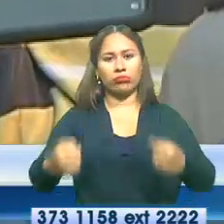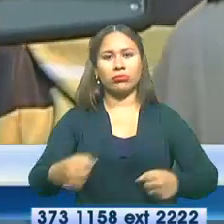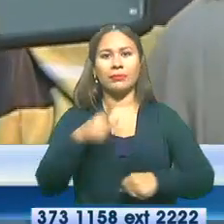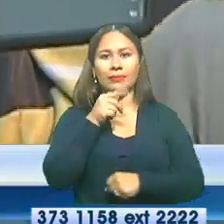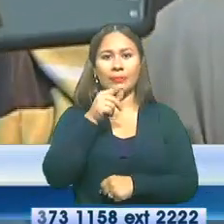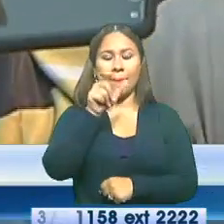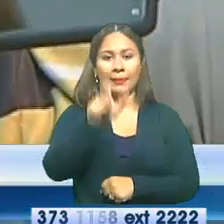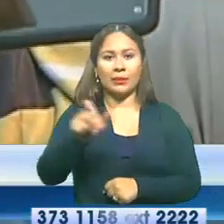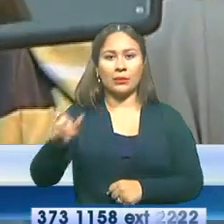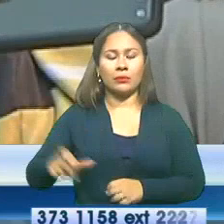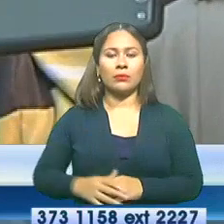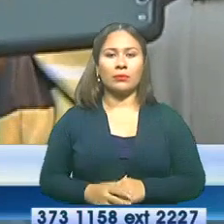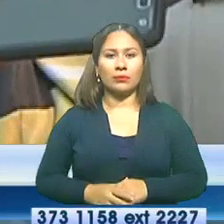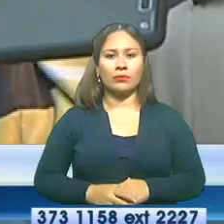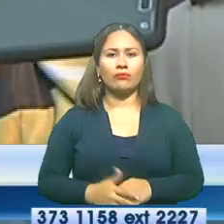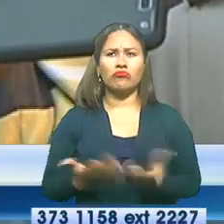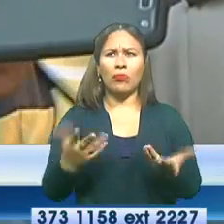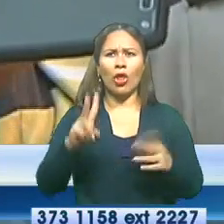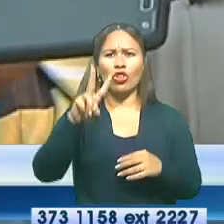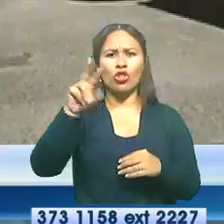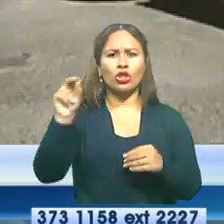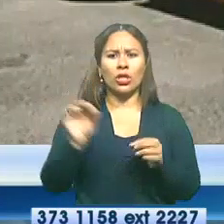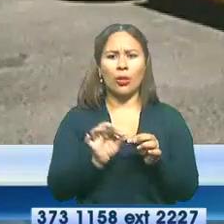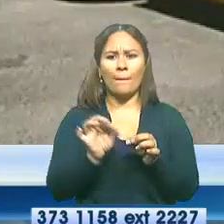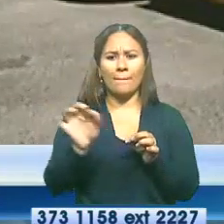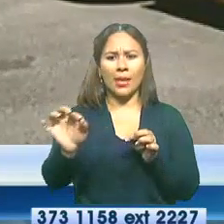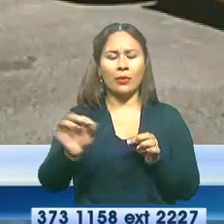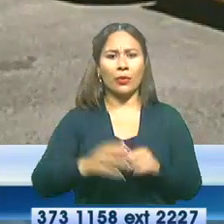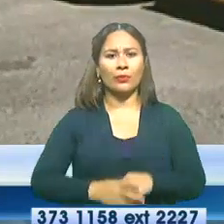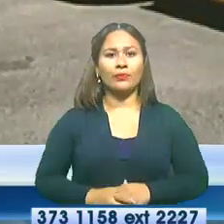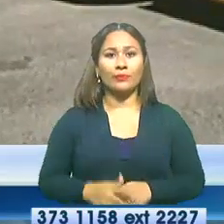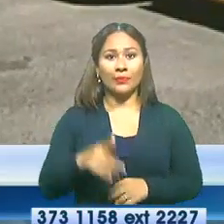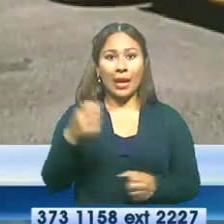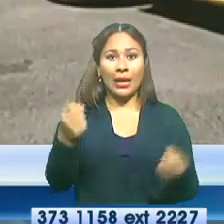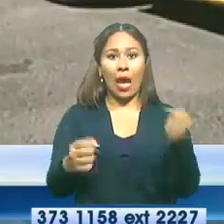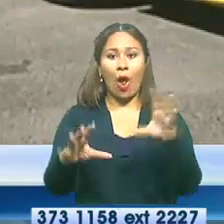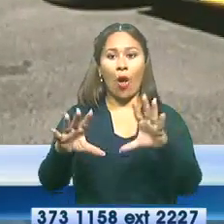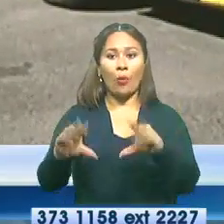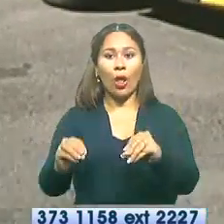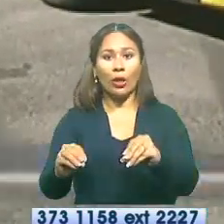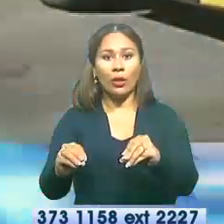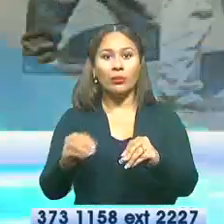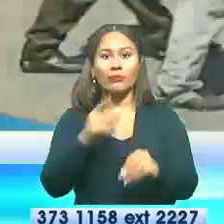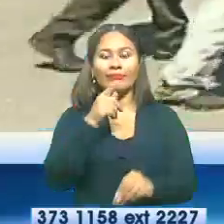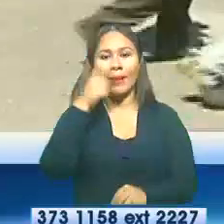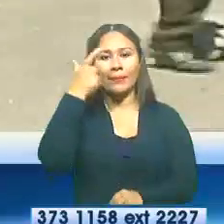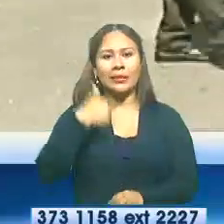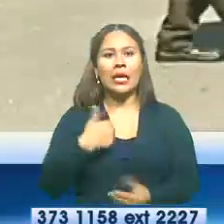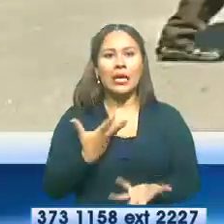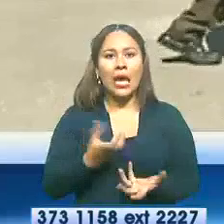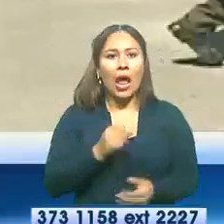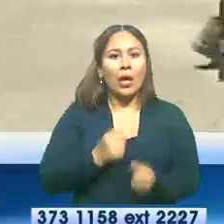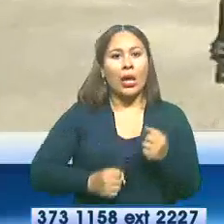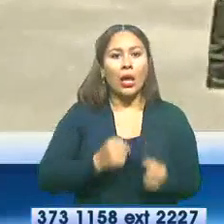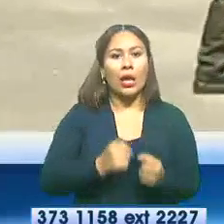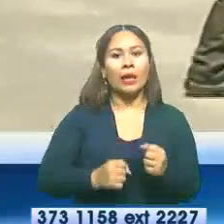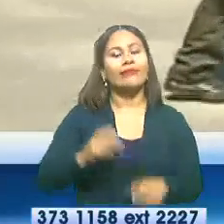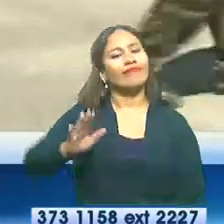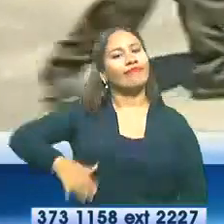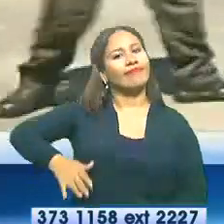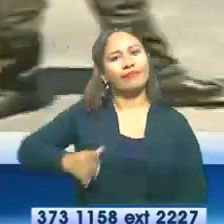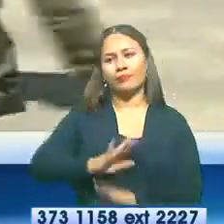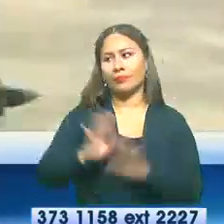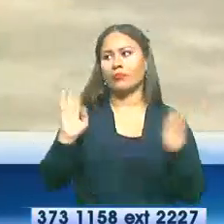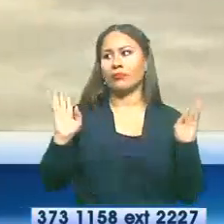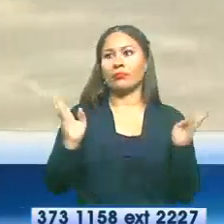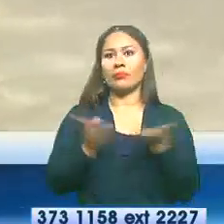de los hoy aprehendidos a 200 metros del lugar. El auto fue bloqueado e intentaron huir a pie, pero era muy tarde, estaban rodeados. Uno de